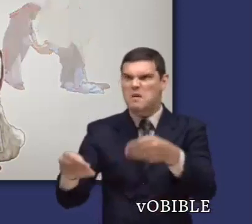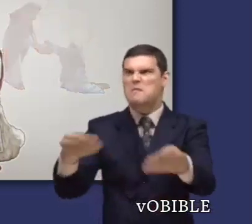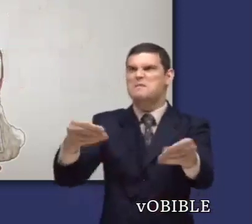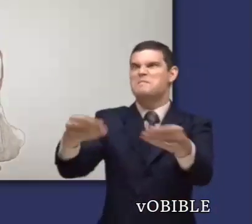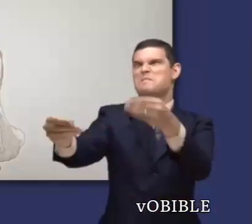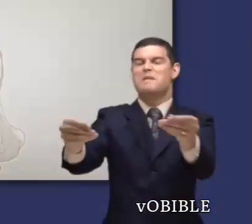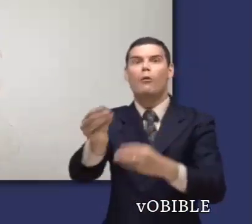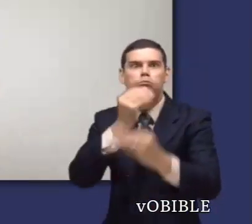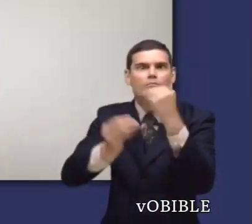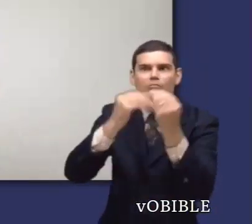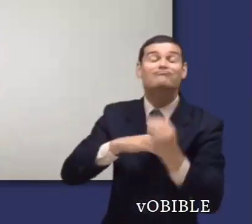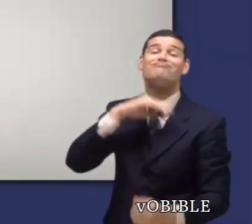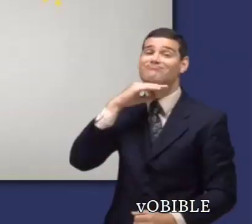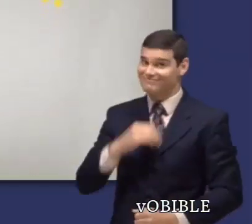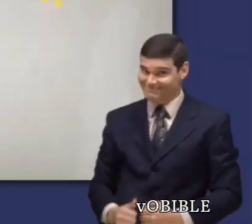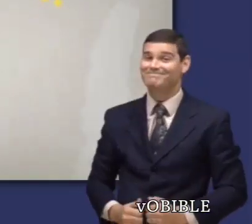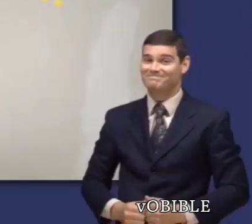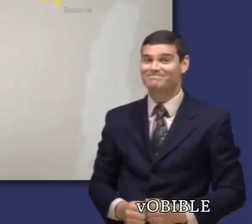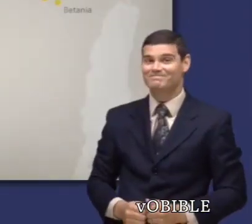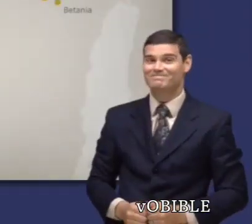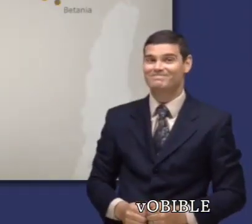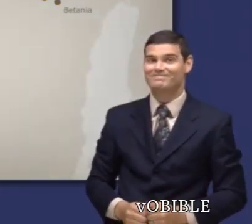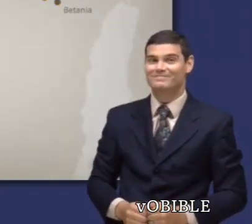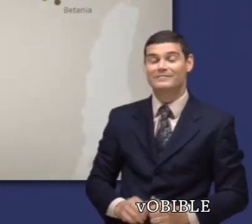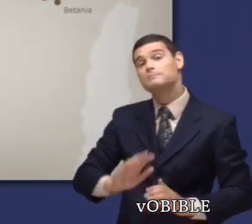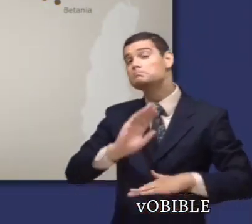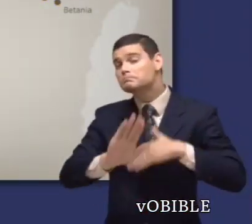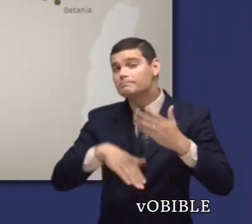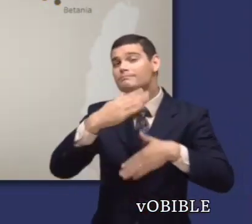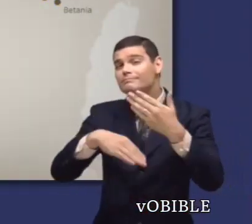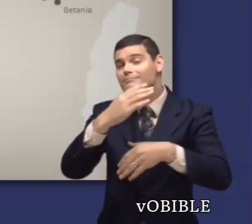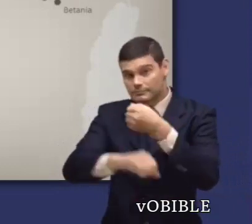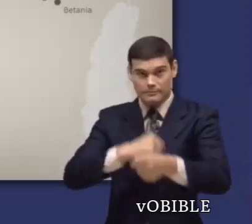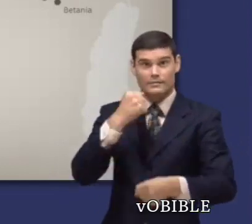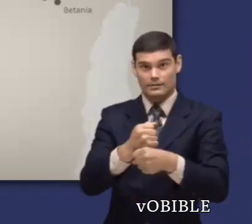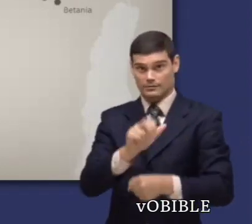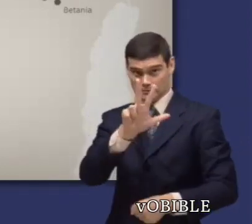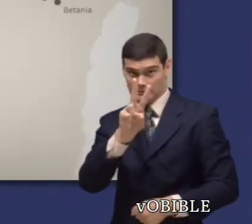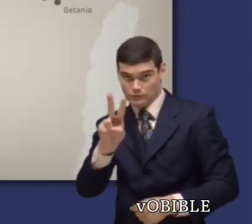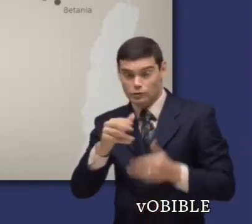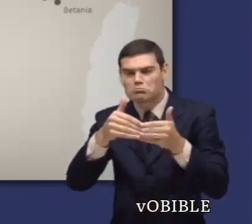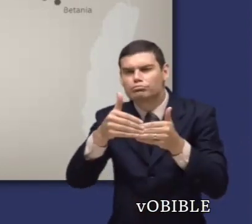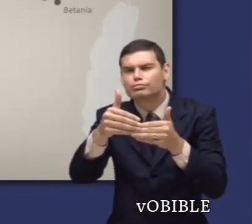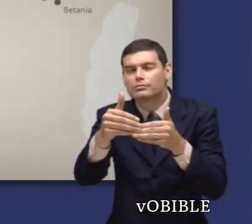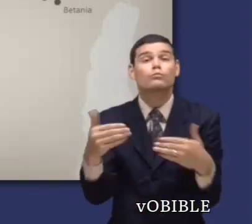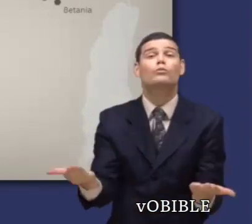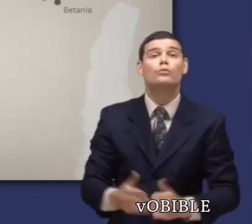y niños. Los capítulos 7 a 12 relatan los sucesos que ocurren después de la Pascua del año